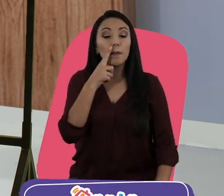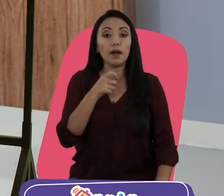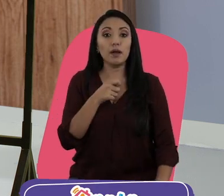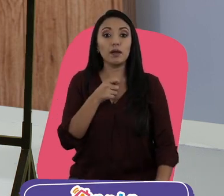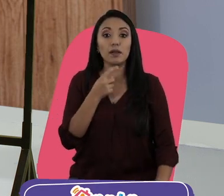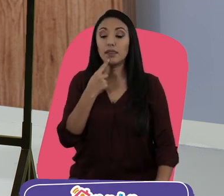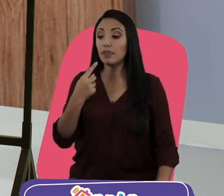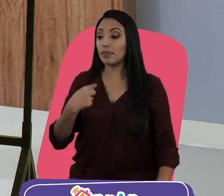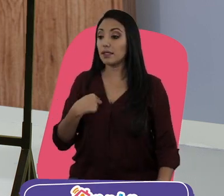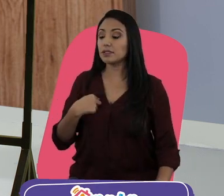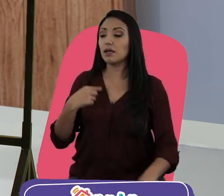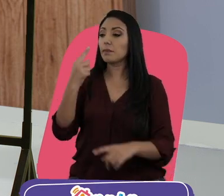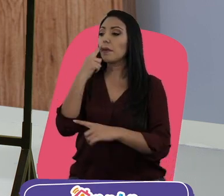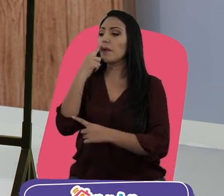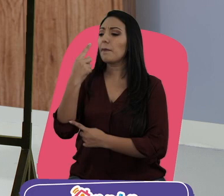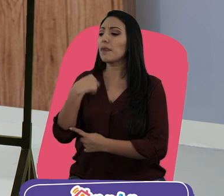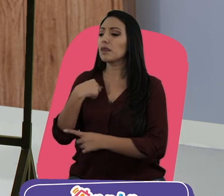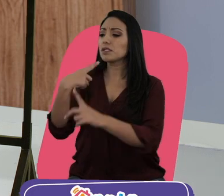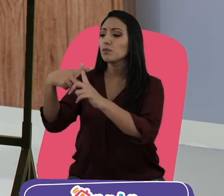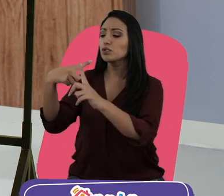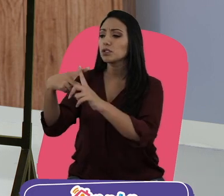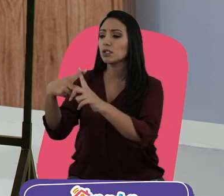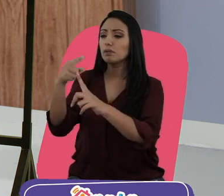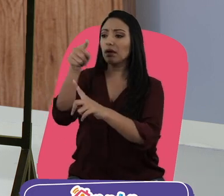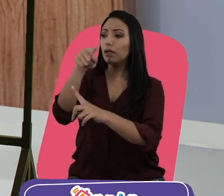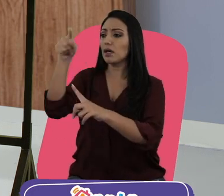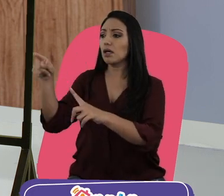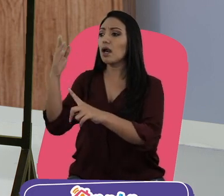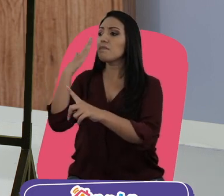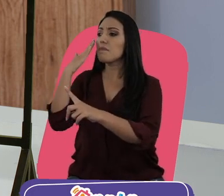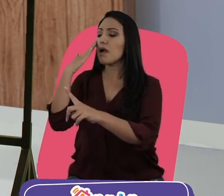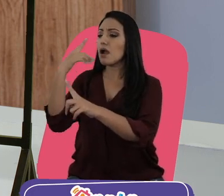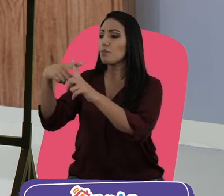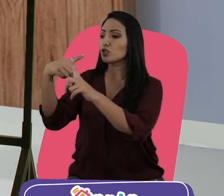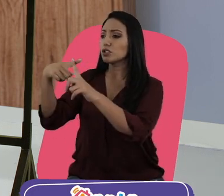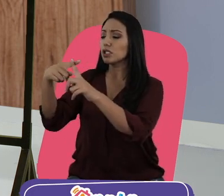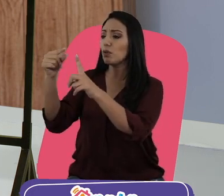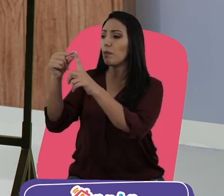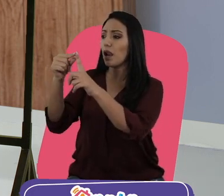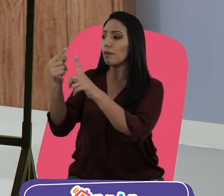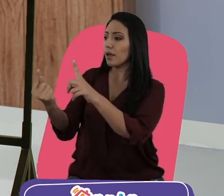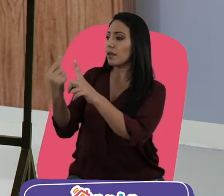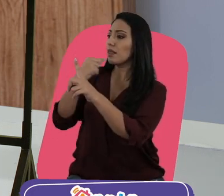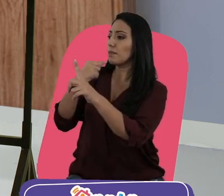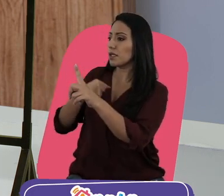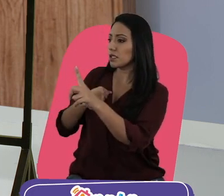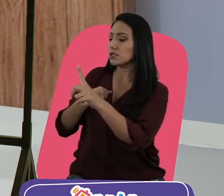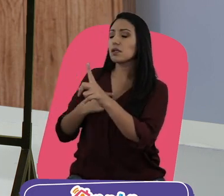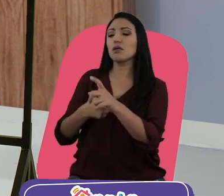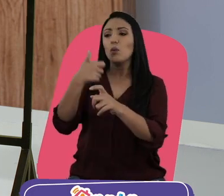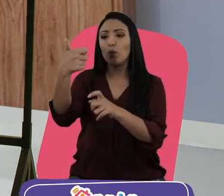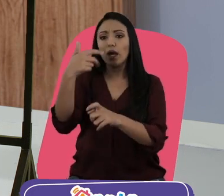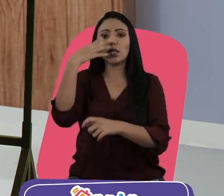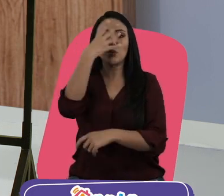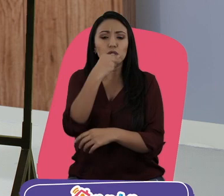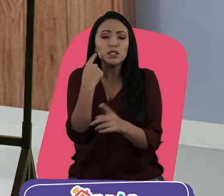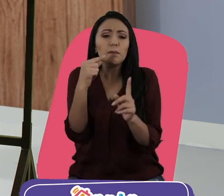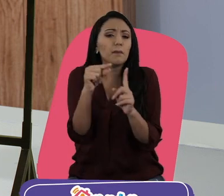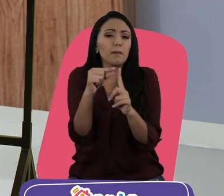le han dicho estas palabras positivas. A mamá le han dicho estas palabras positivas, buenas o